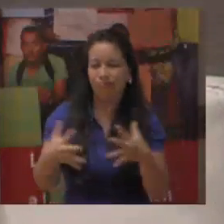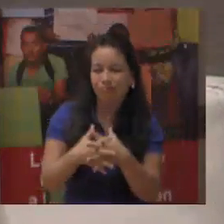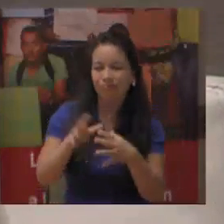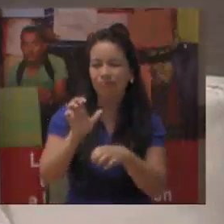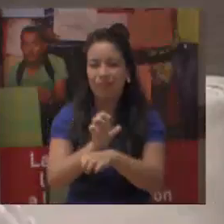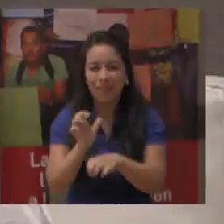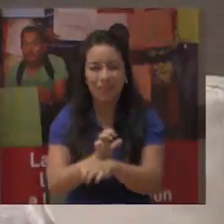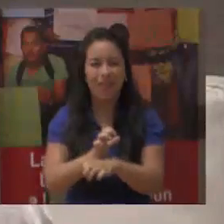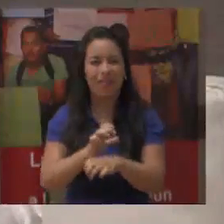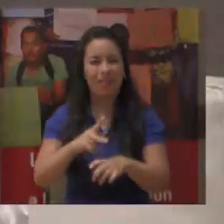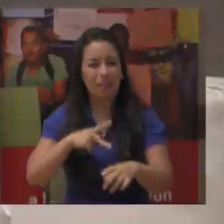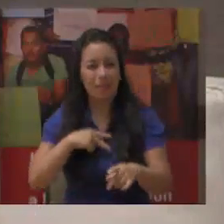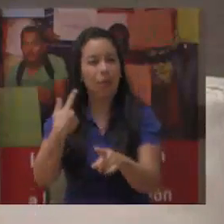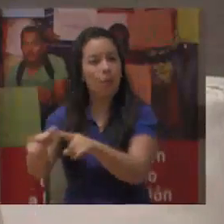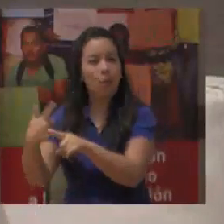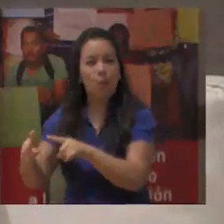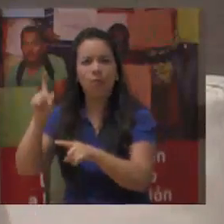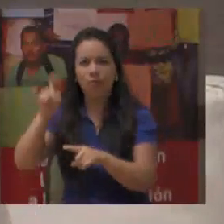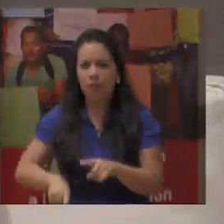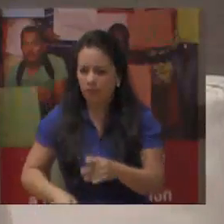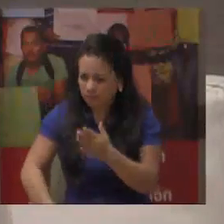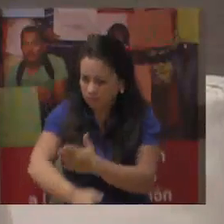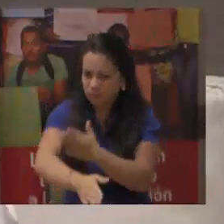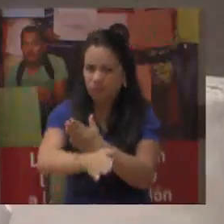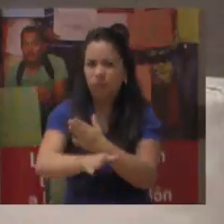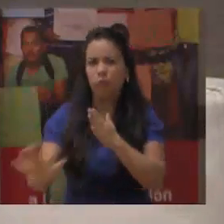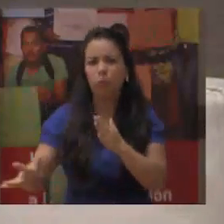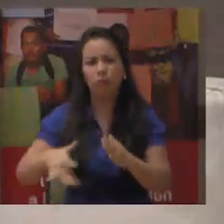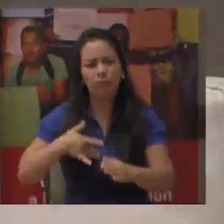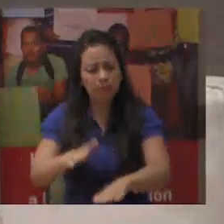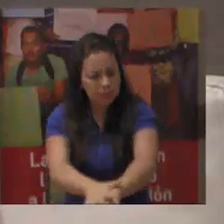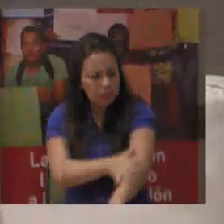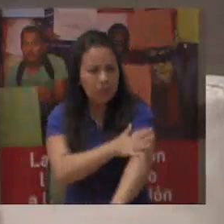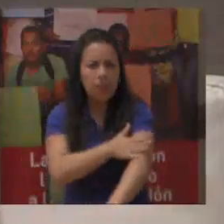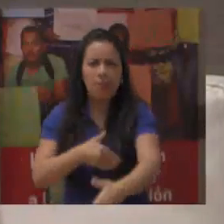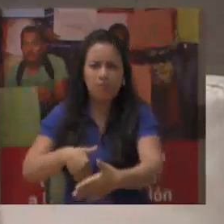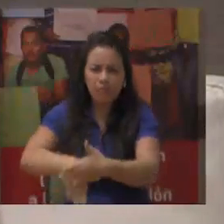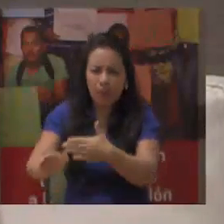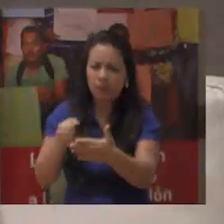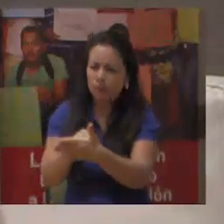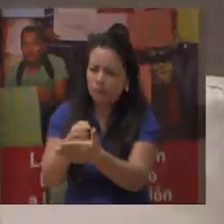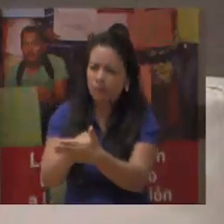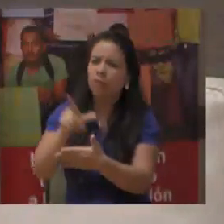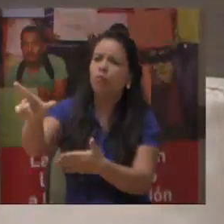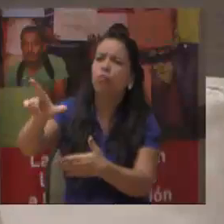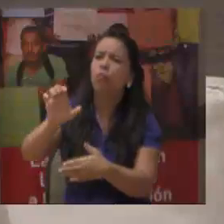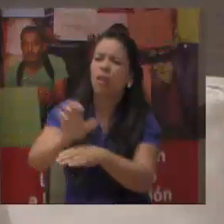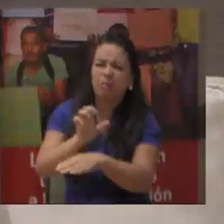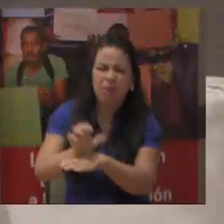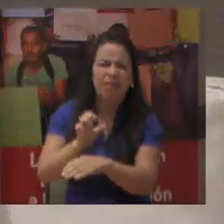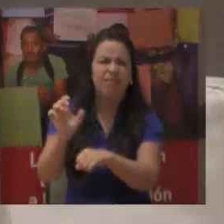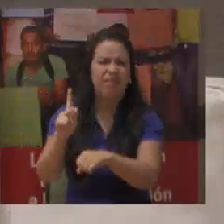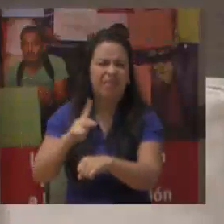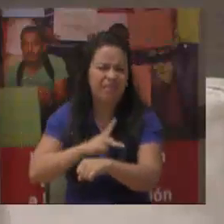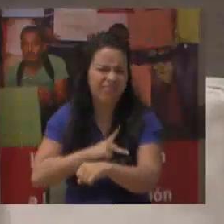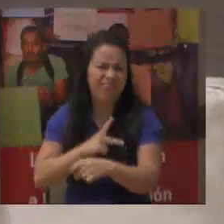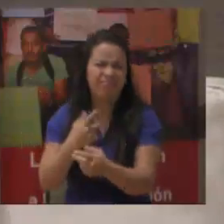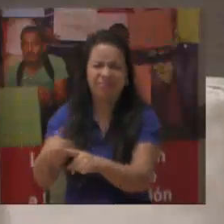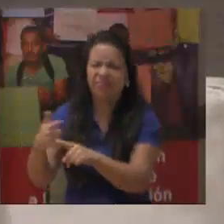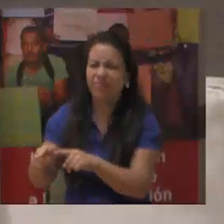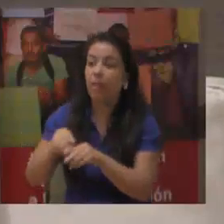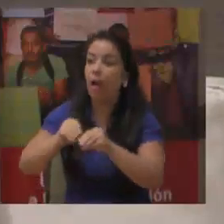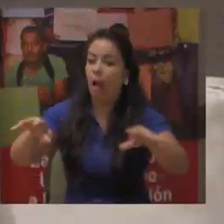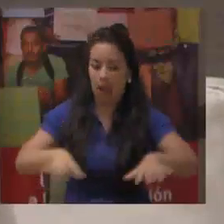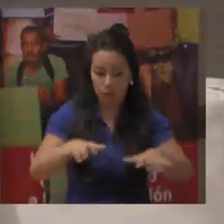El sector privado hay que seguirlo sensibilizando. Hay que seguir hablando con el sector privado, hay que seguir comunicando las